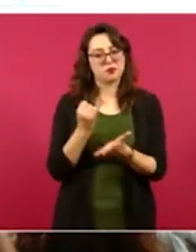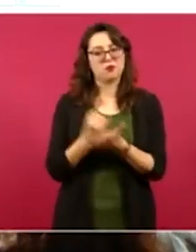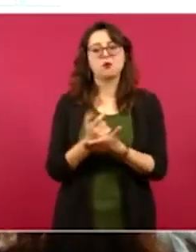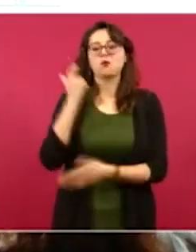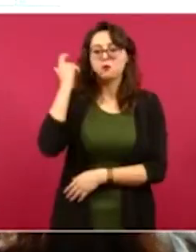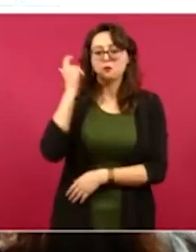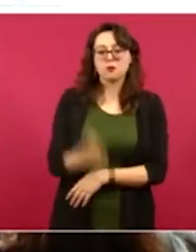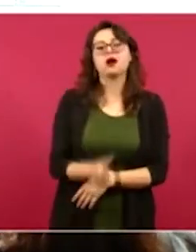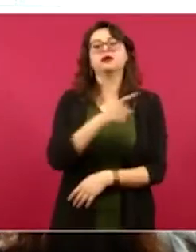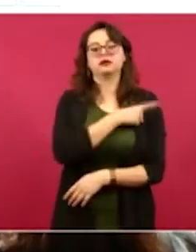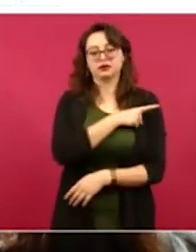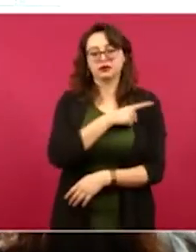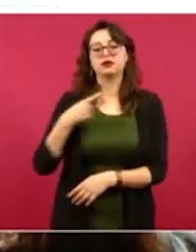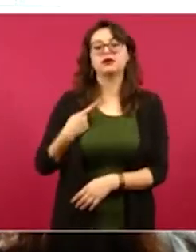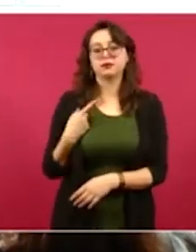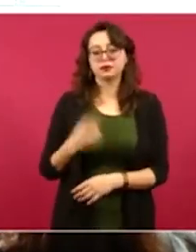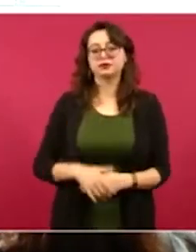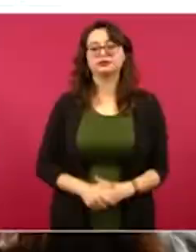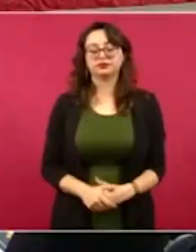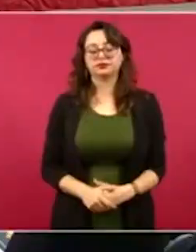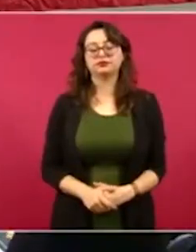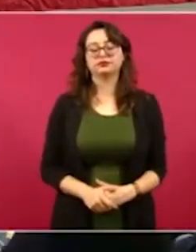porque ya no se condonan los impuestos.